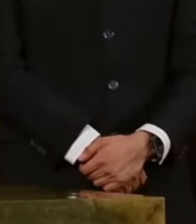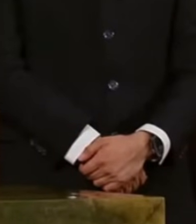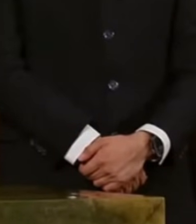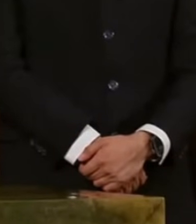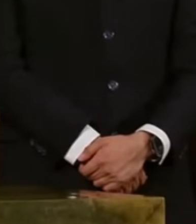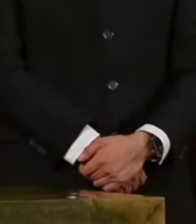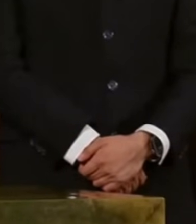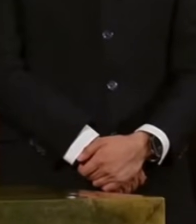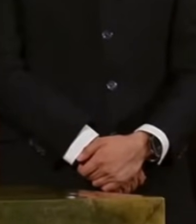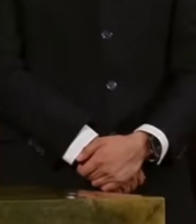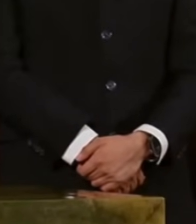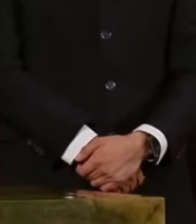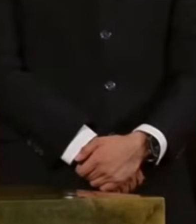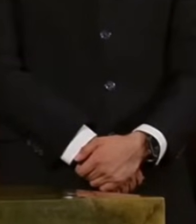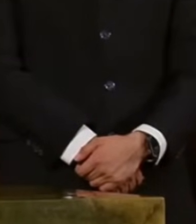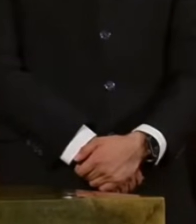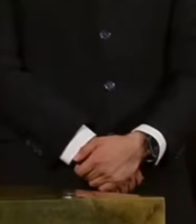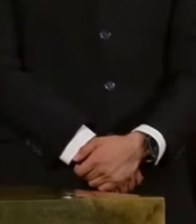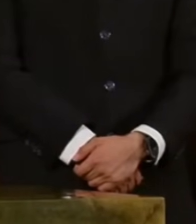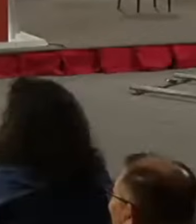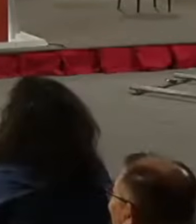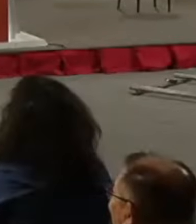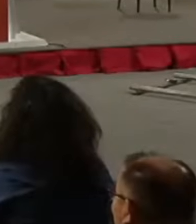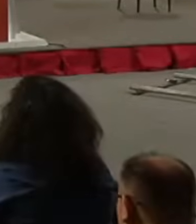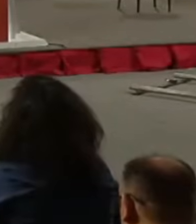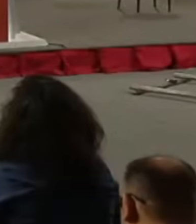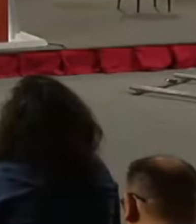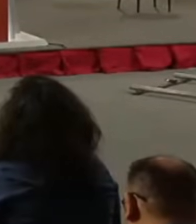Con gusto. Nada, presidente.